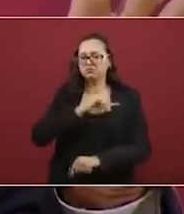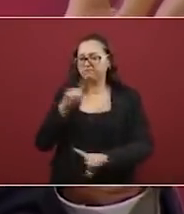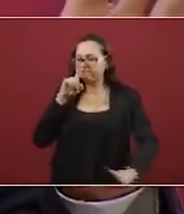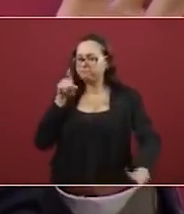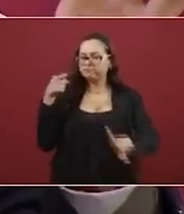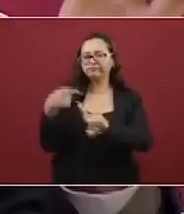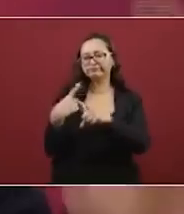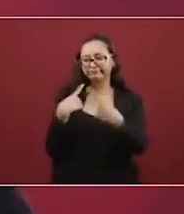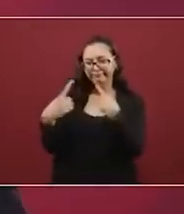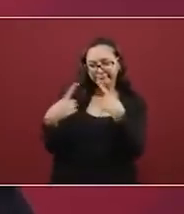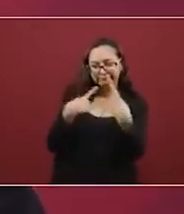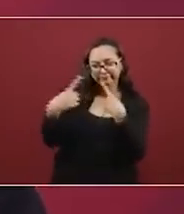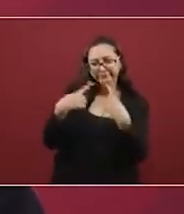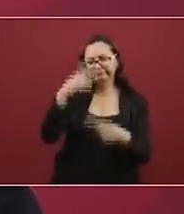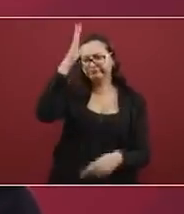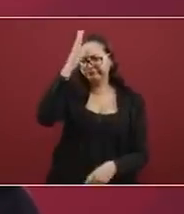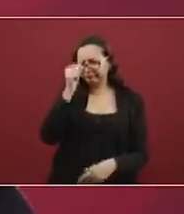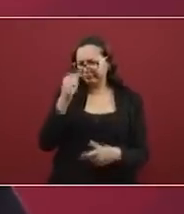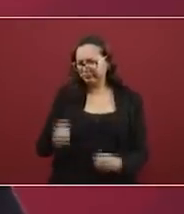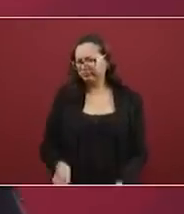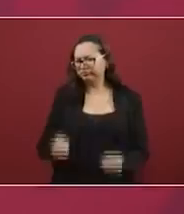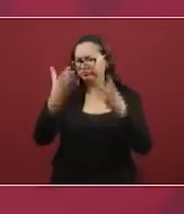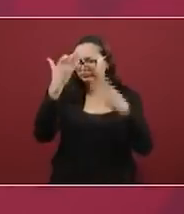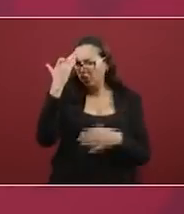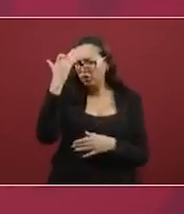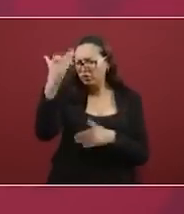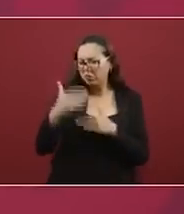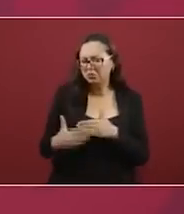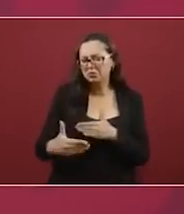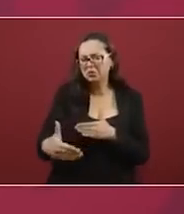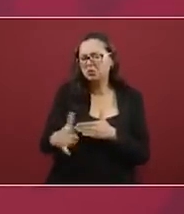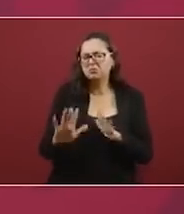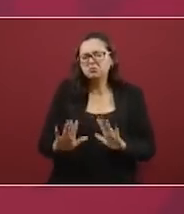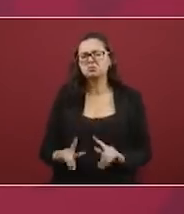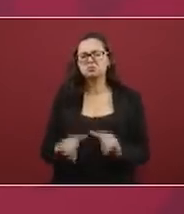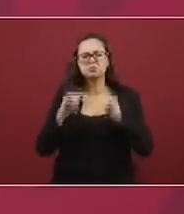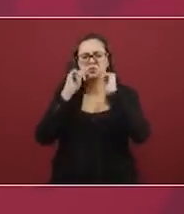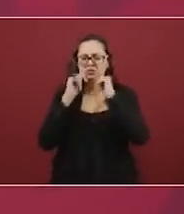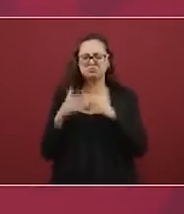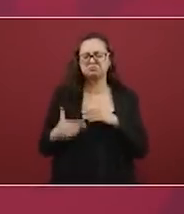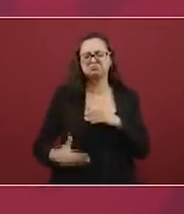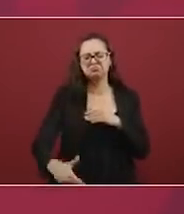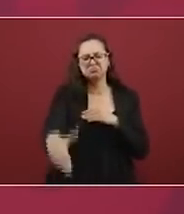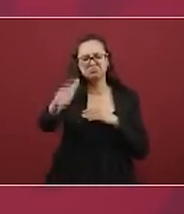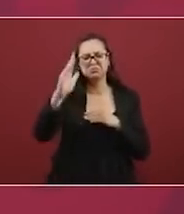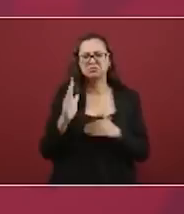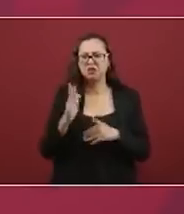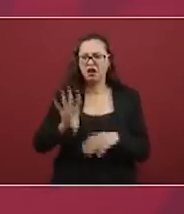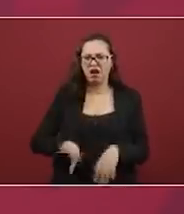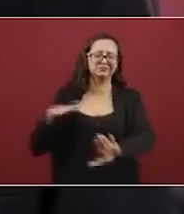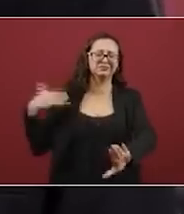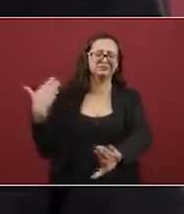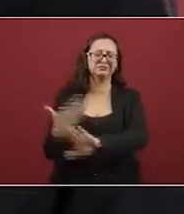acuerdo el tiempo que sea necesario y no autoritarismo no